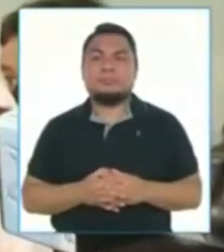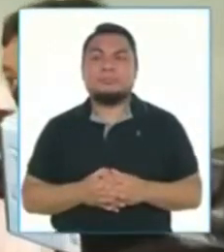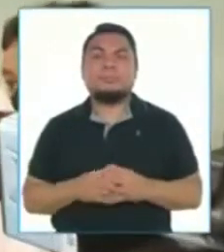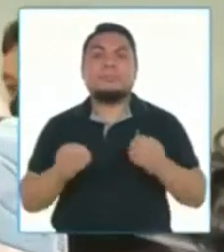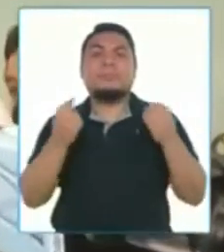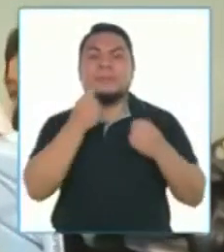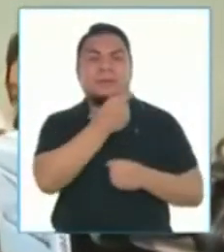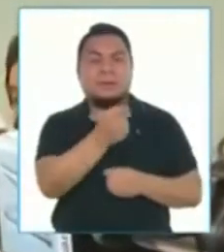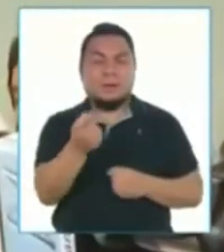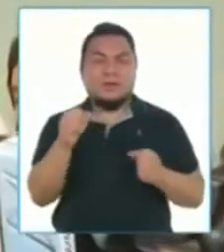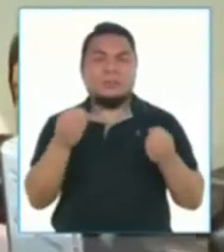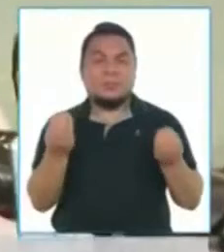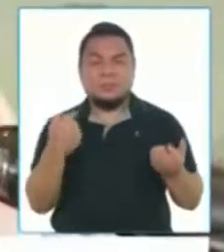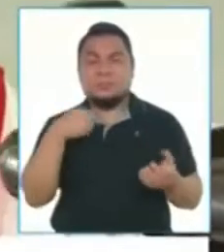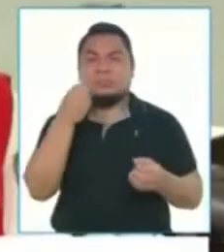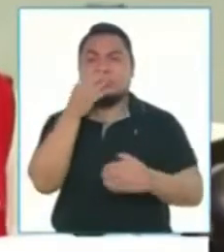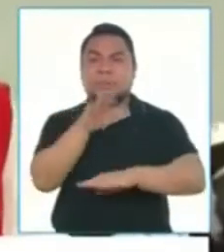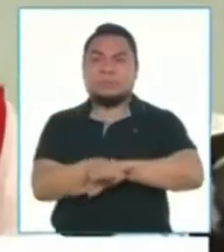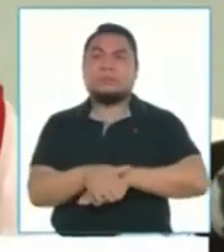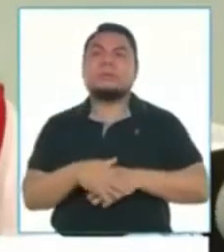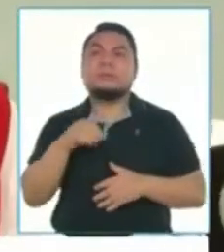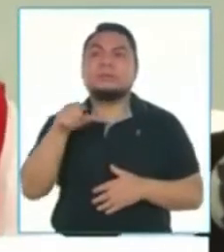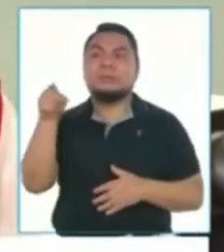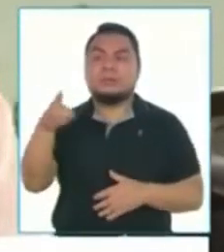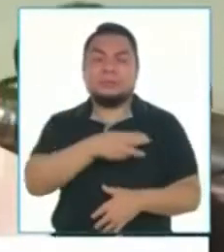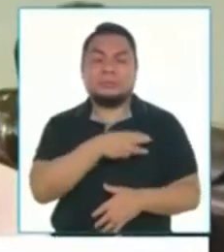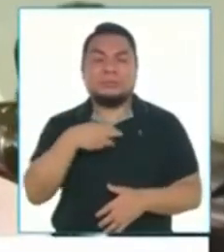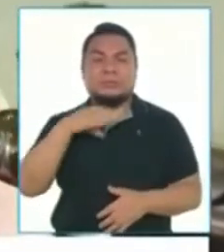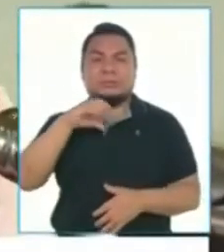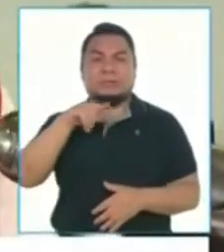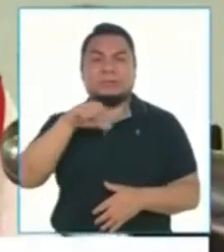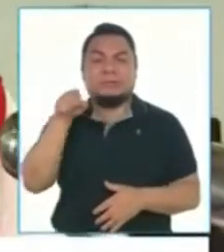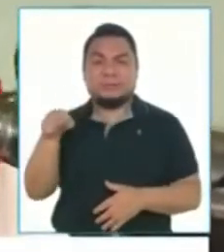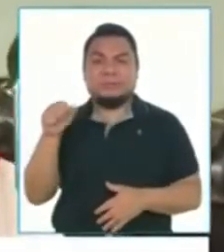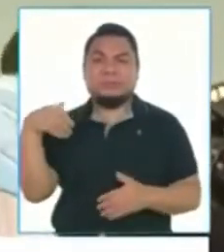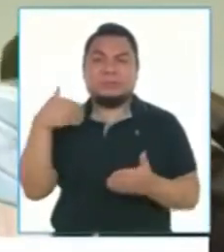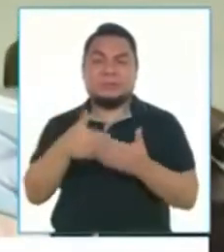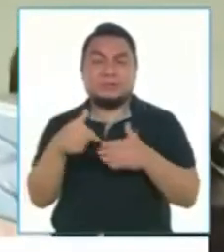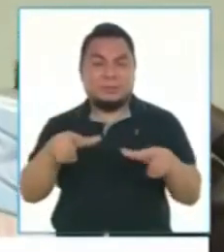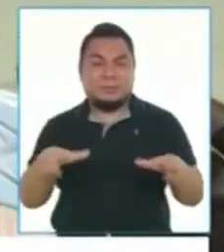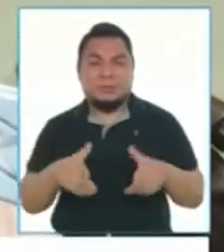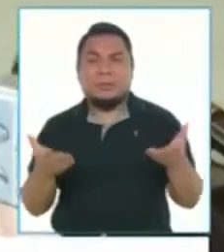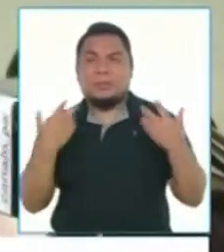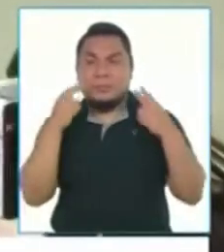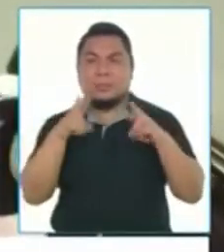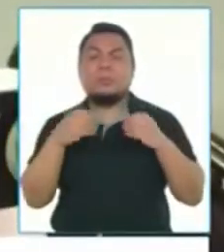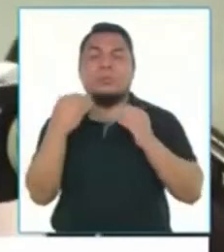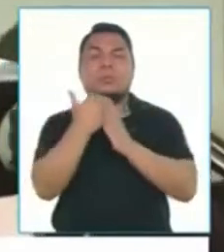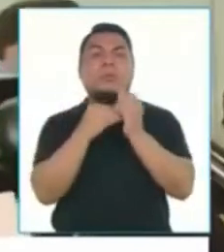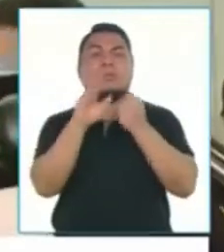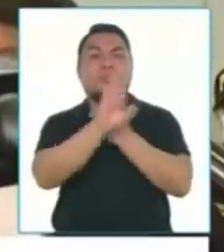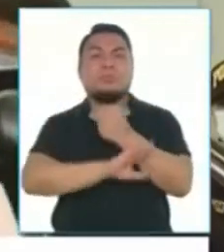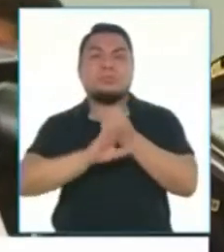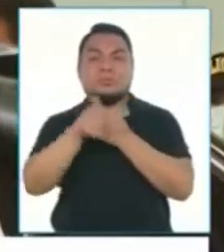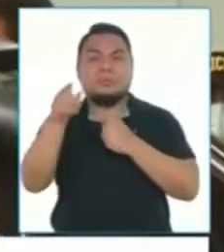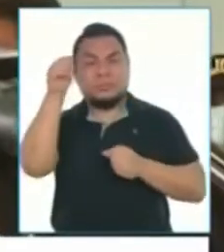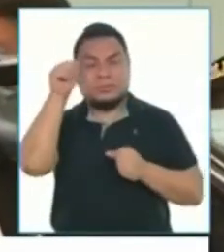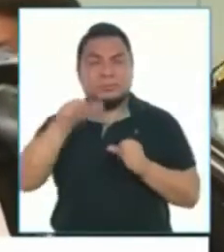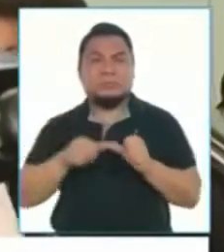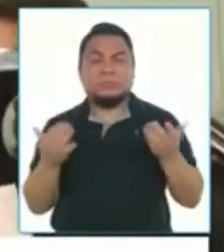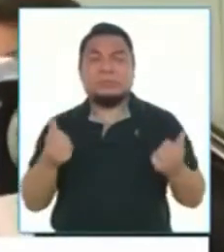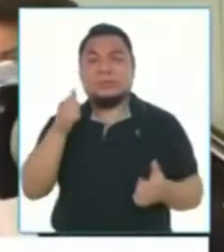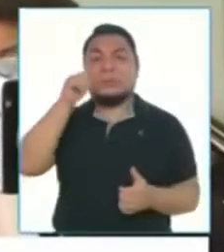¿Cómo están, Paola? María de Jesús, muy buenas tardes. Así es, el ministro Carlos Estremadura ha llegado aquí para ver cómo se cumplen los protocolos de seguridad. Y recordemos